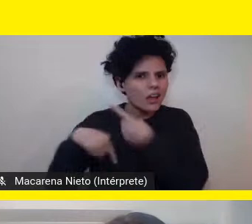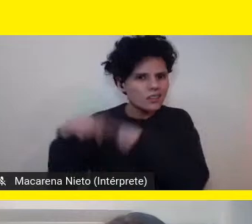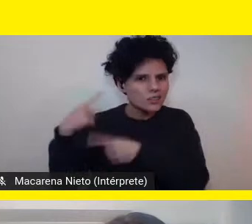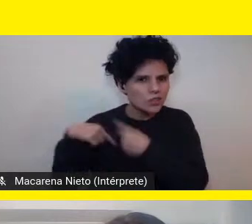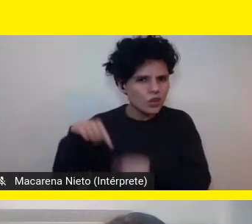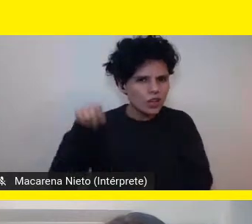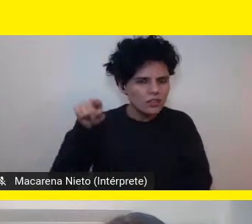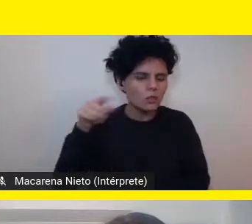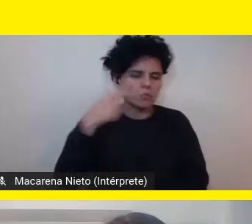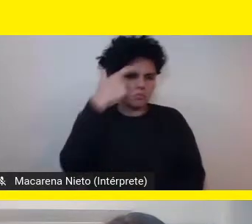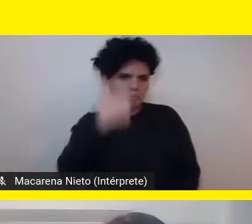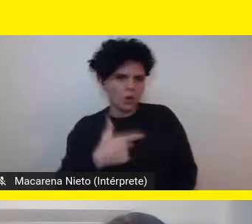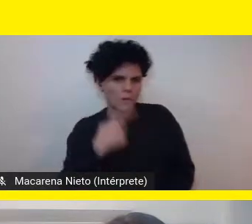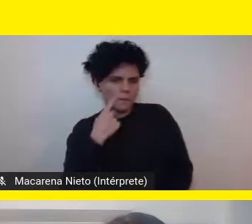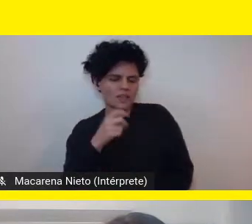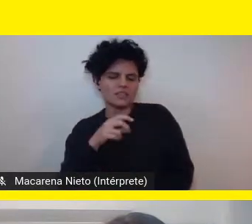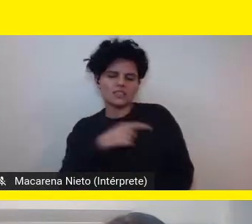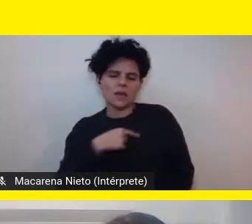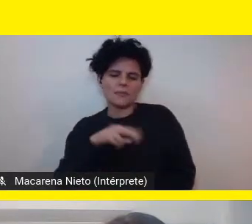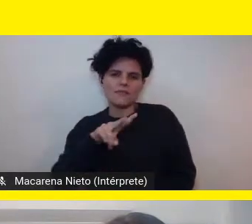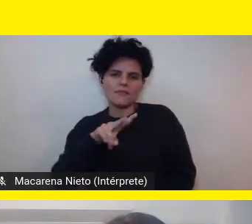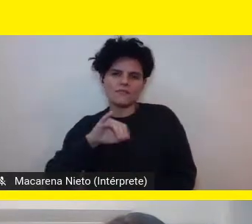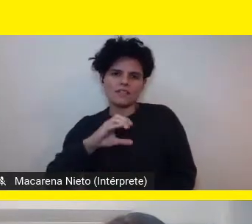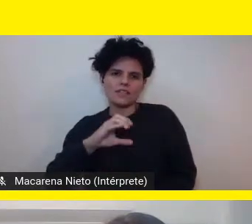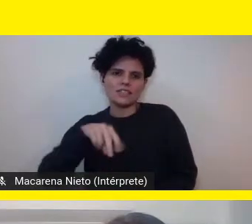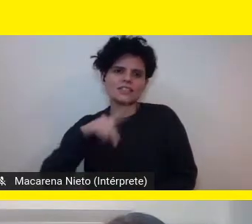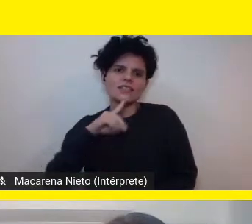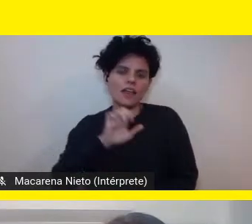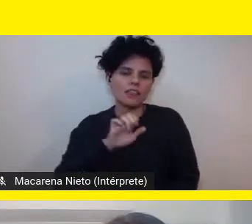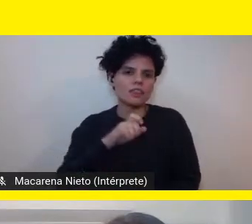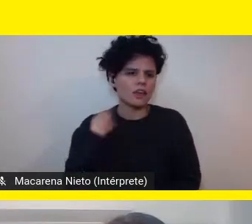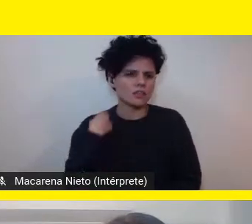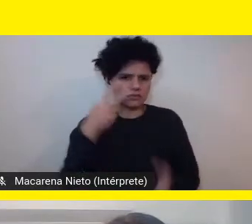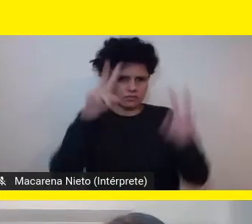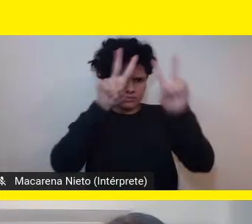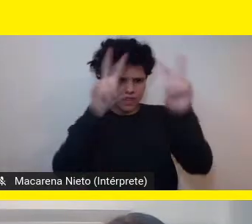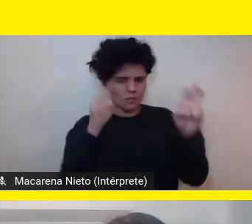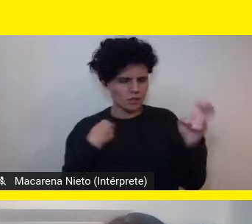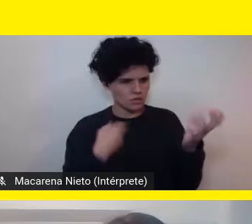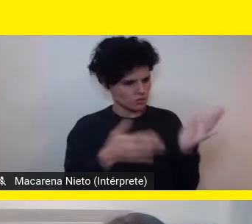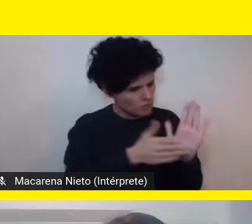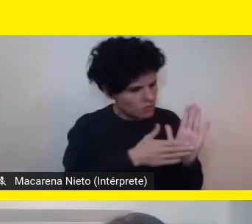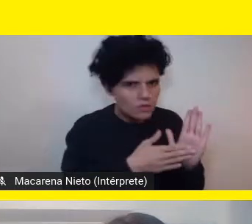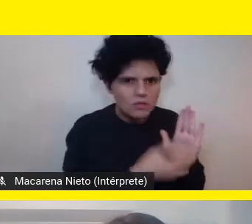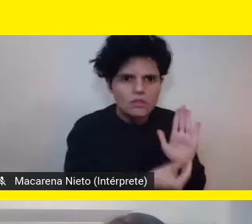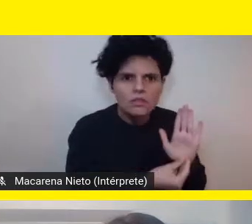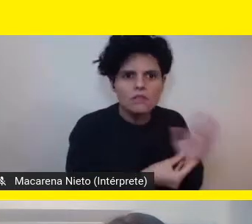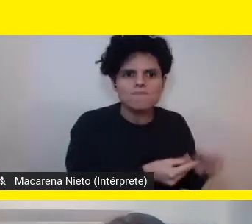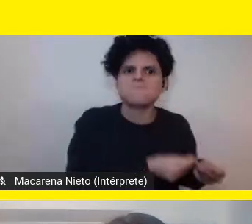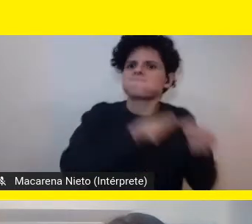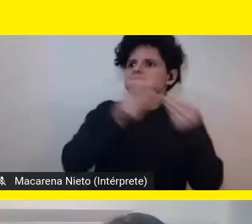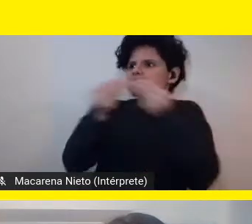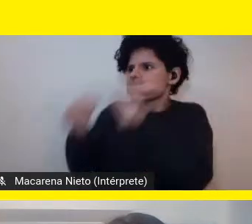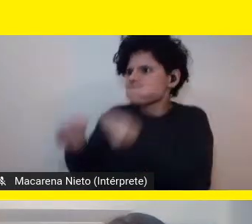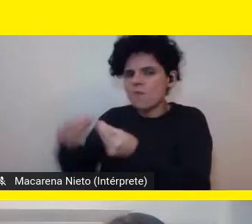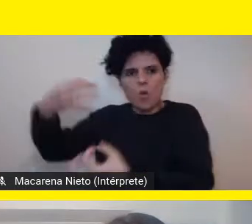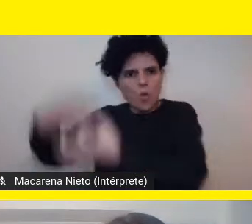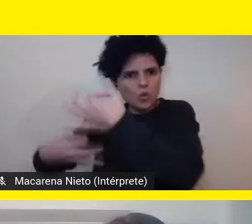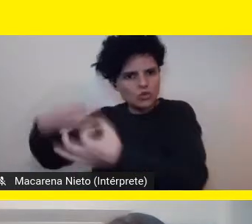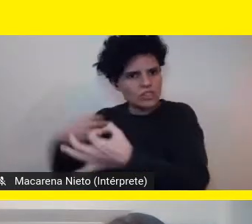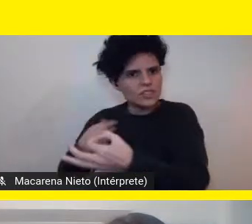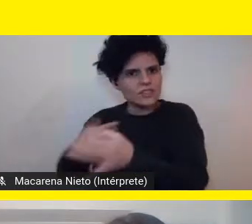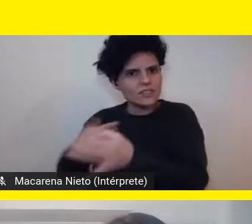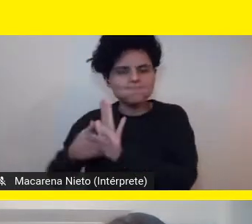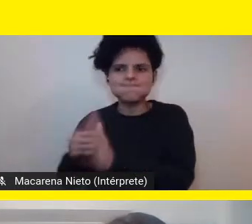Vicente Bárcena, que lo lleva a la justicia. Y desde ese momento empieza a ocurrir una serie